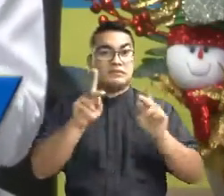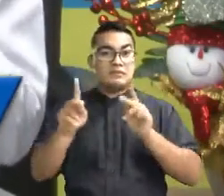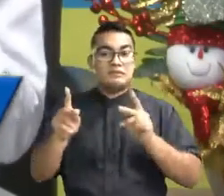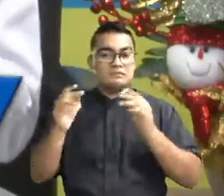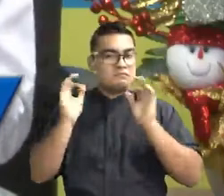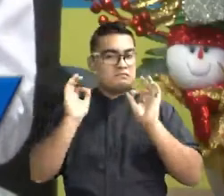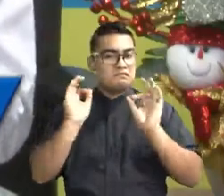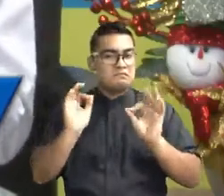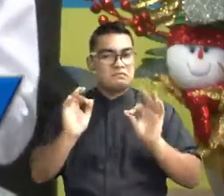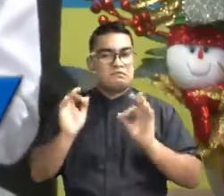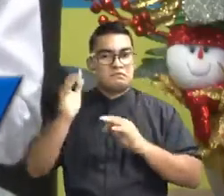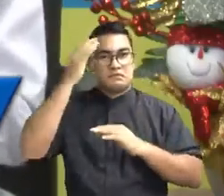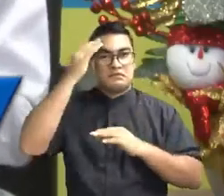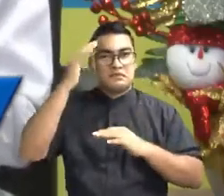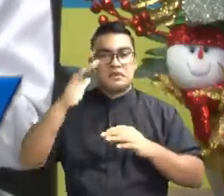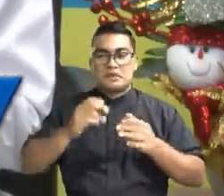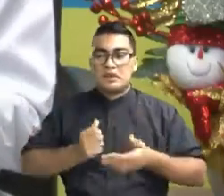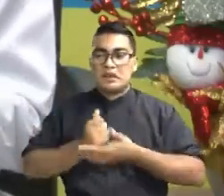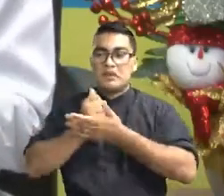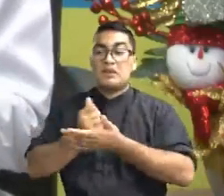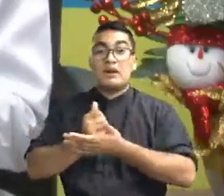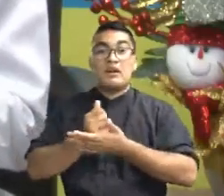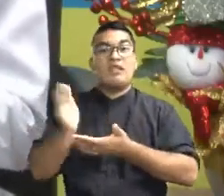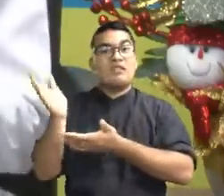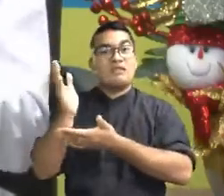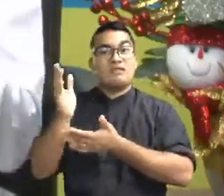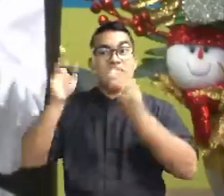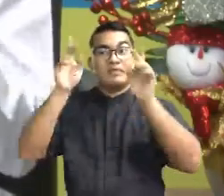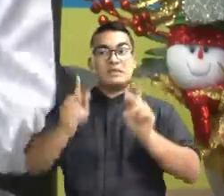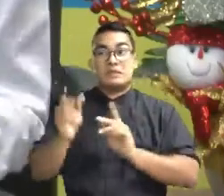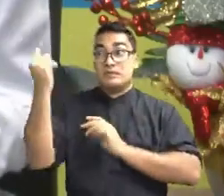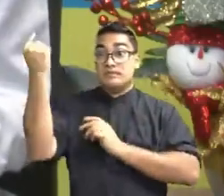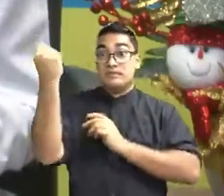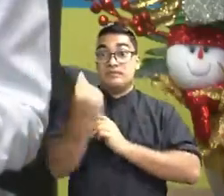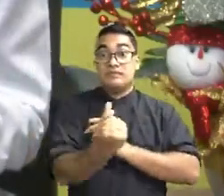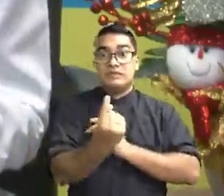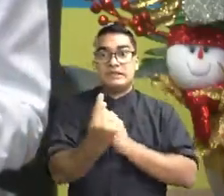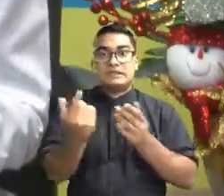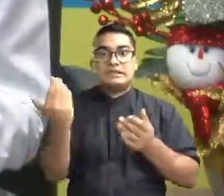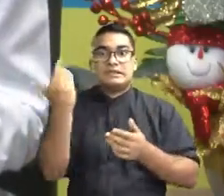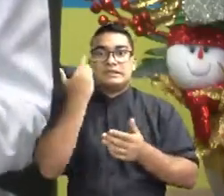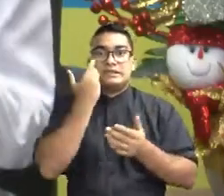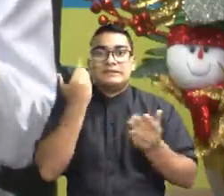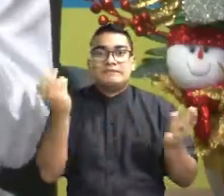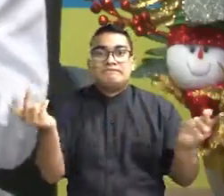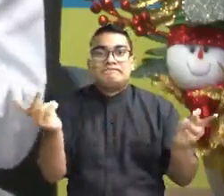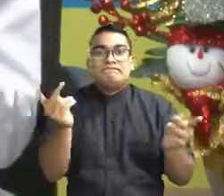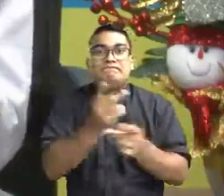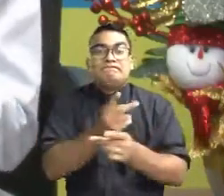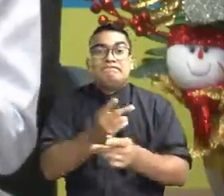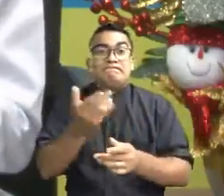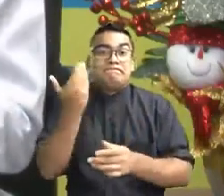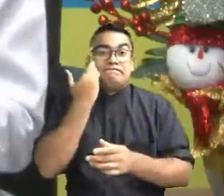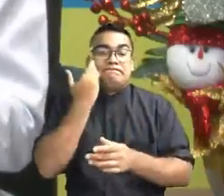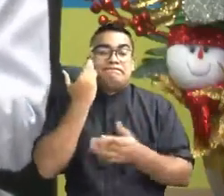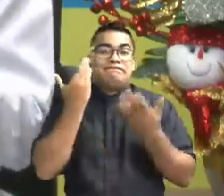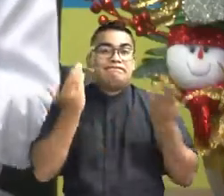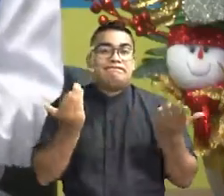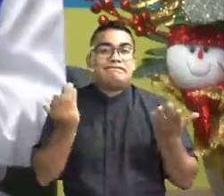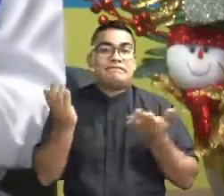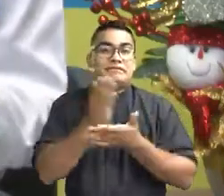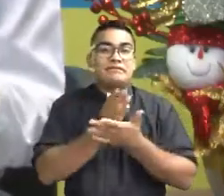y que lo tenemos compensado a un paciente que ingresa a la unidad hospitalaria, porque generalmente los ingresos de este tipo